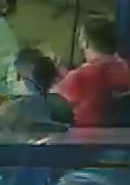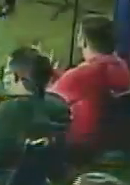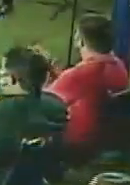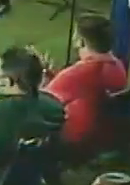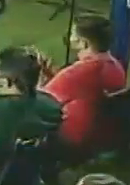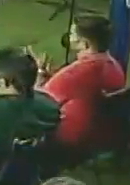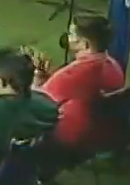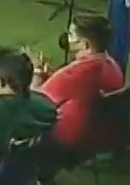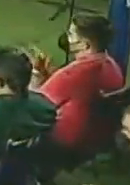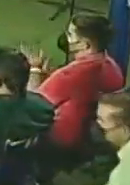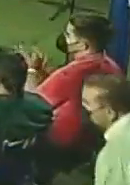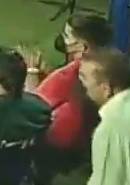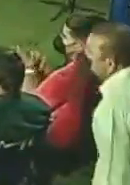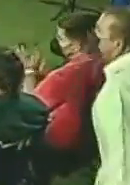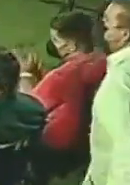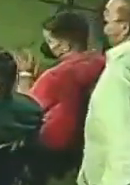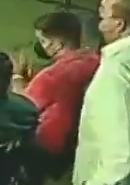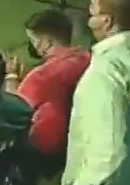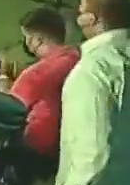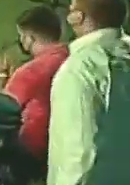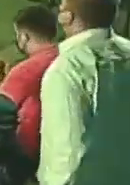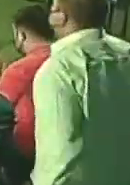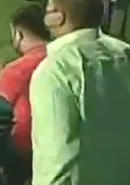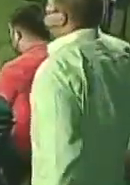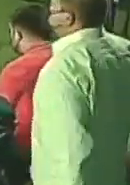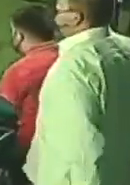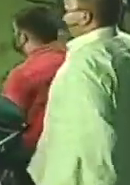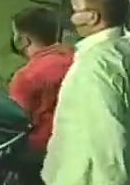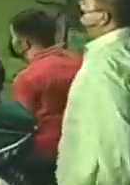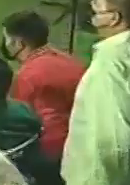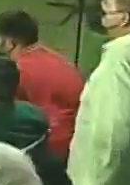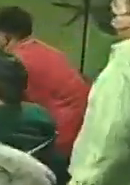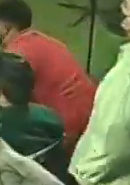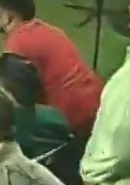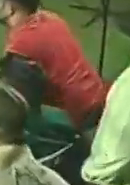¿Dónde está el aplauso para Monagas del alma, Monagas querida?